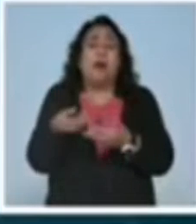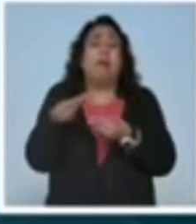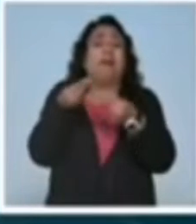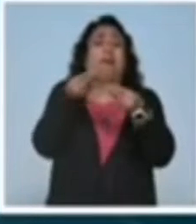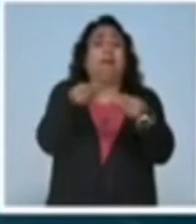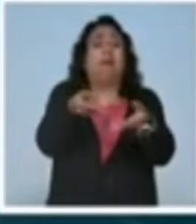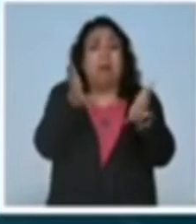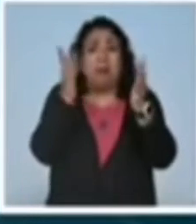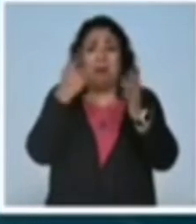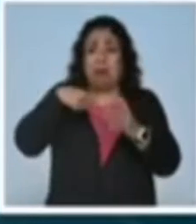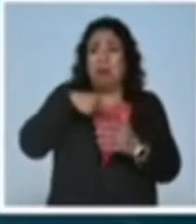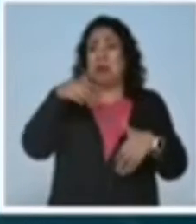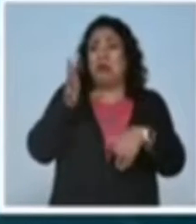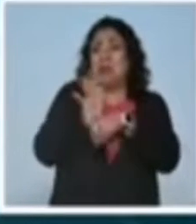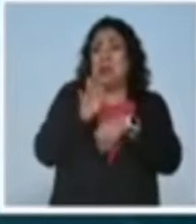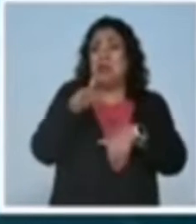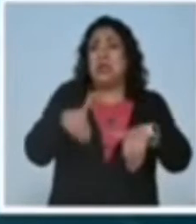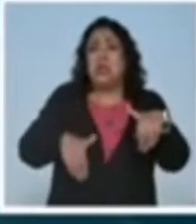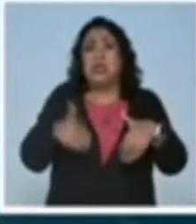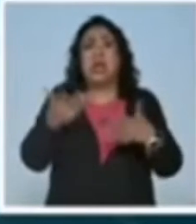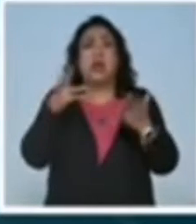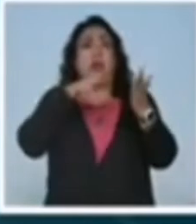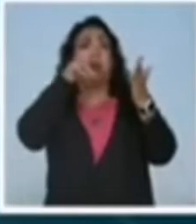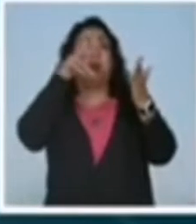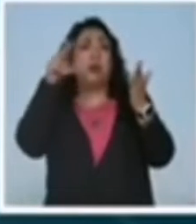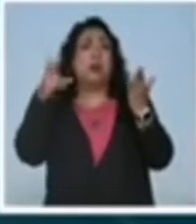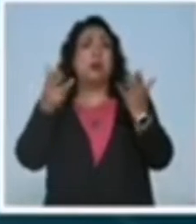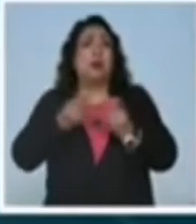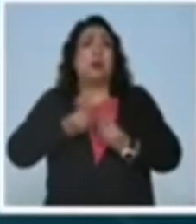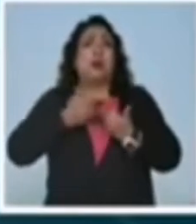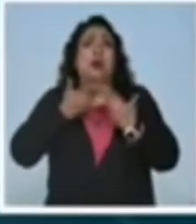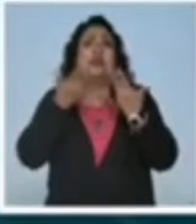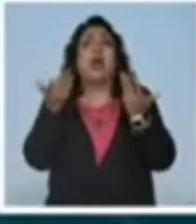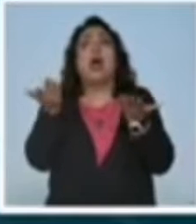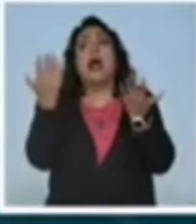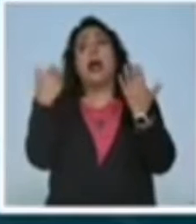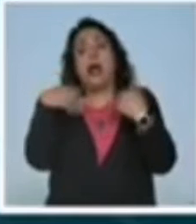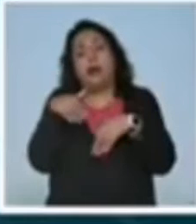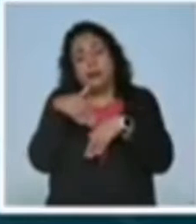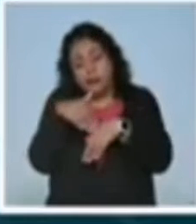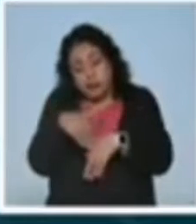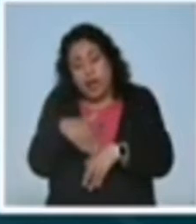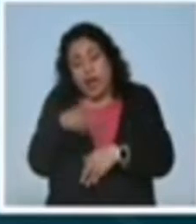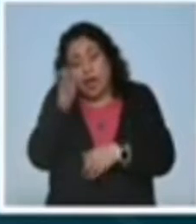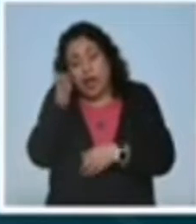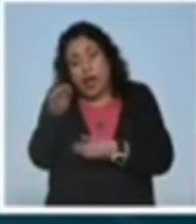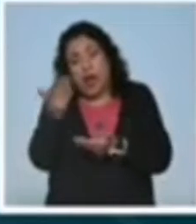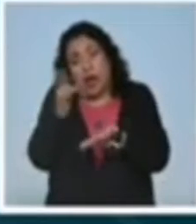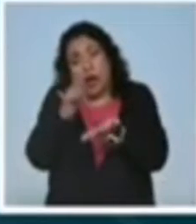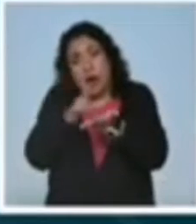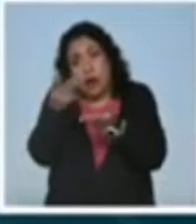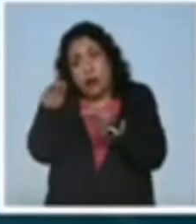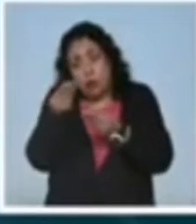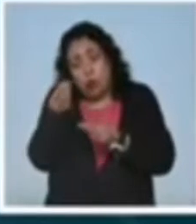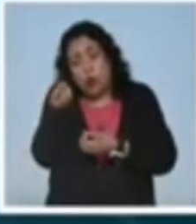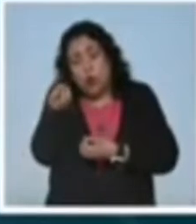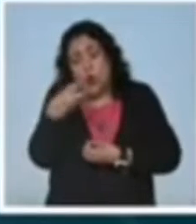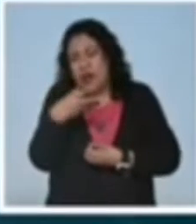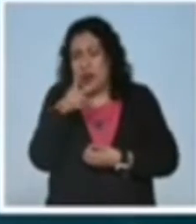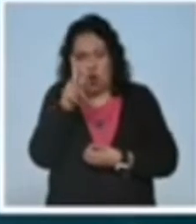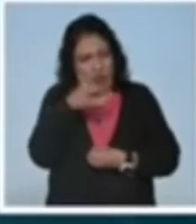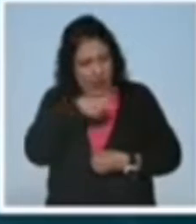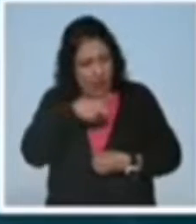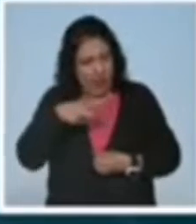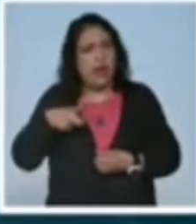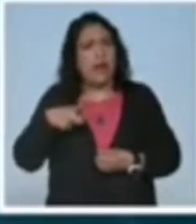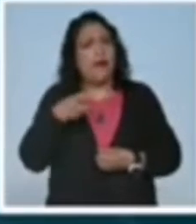hacemos cine o teatro o pintura, vaya, poesía, debemos sumisamente aceptar y agradecer. Es un